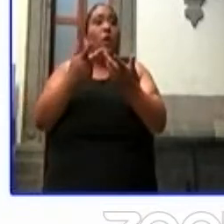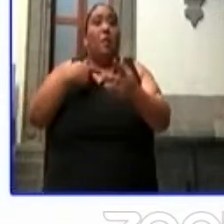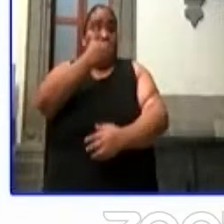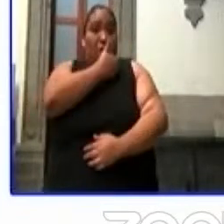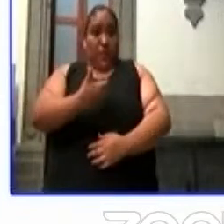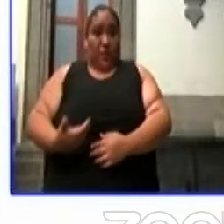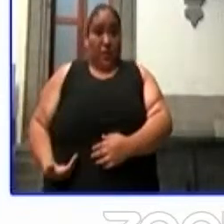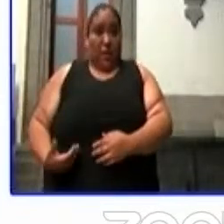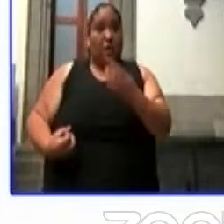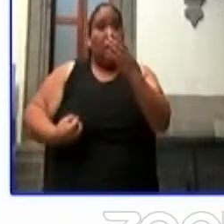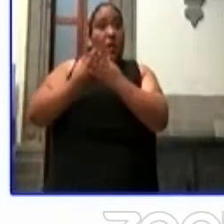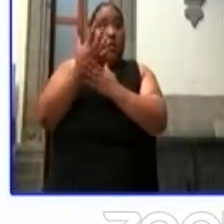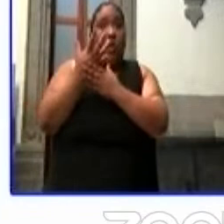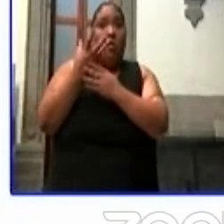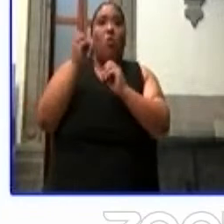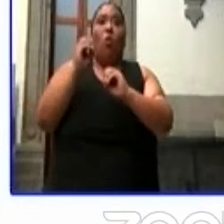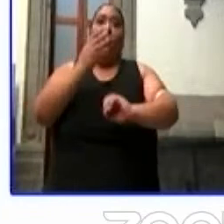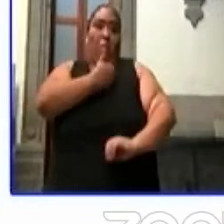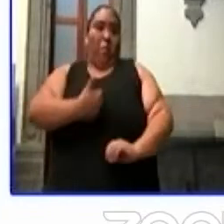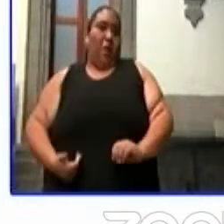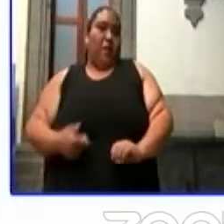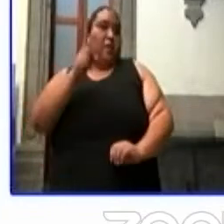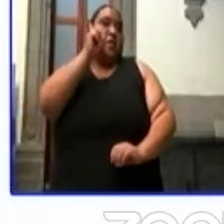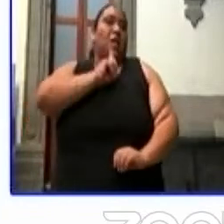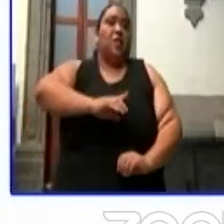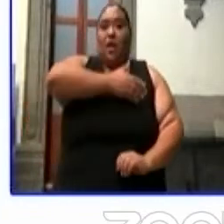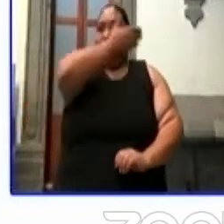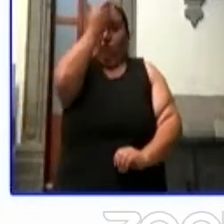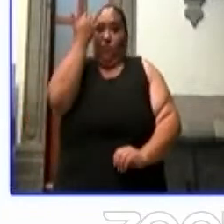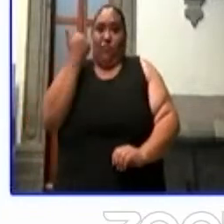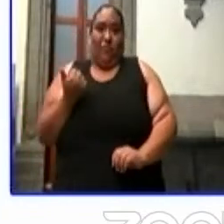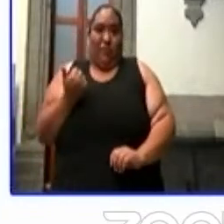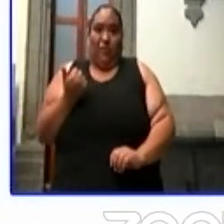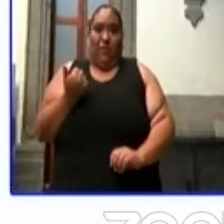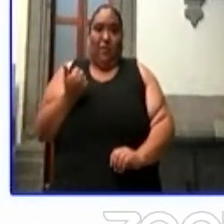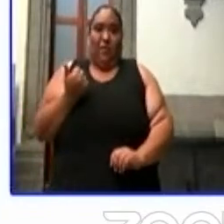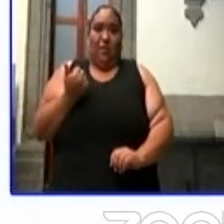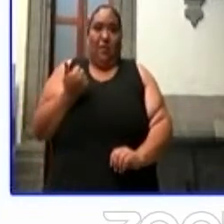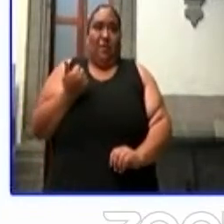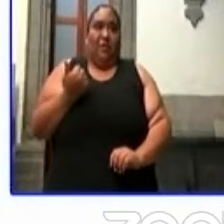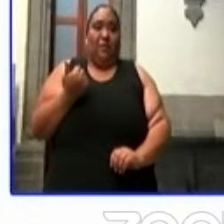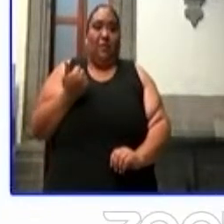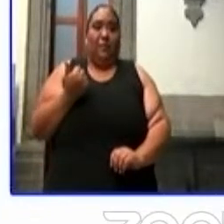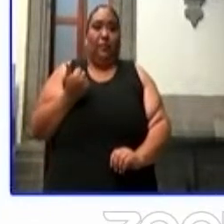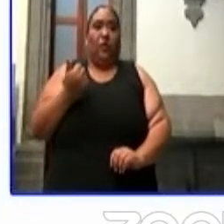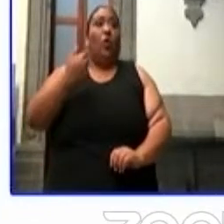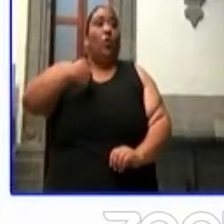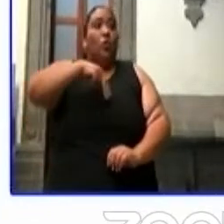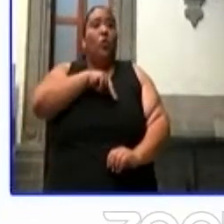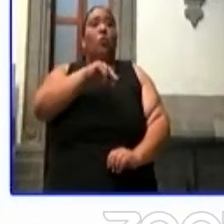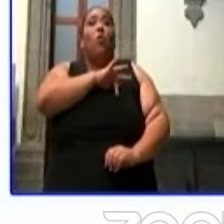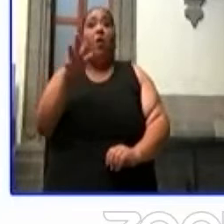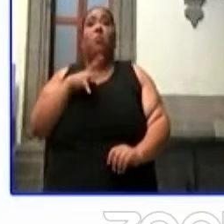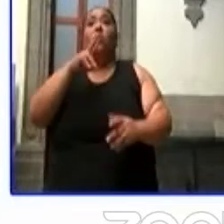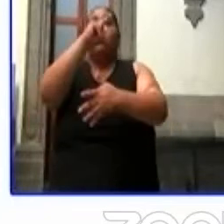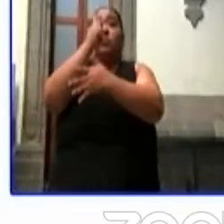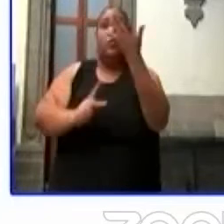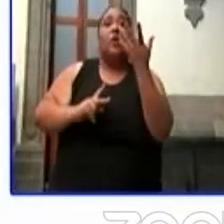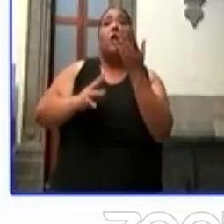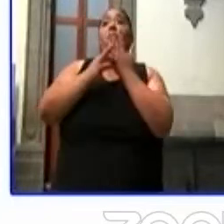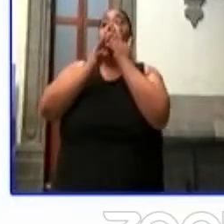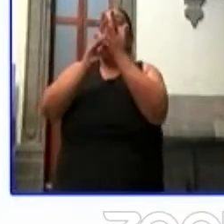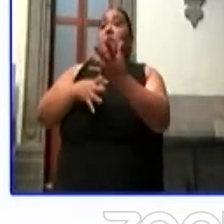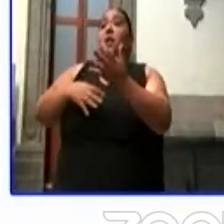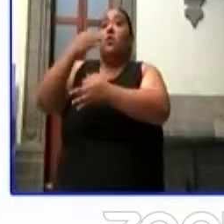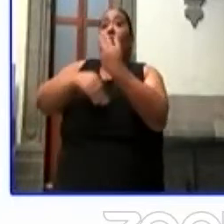presidente o presidenta, no sabemos, pues le podamos llevar el plan y decirle, oiga, de los